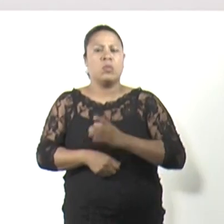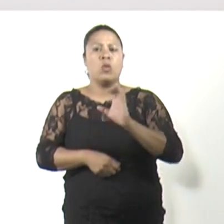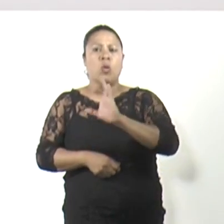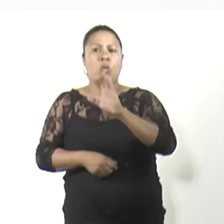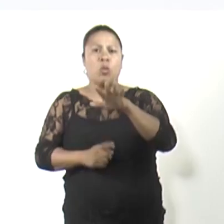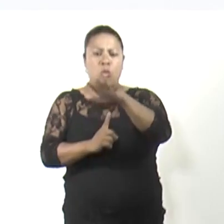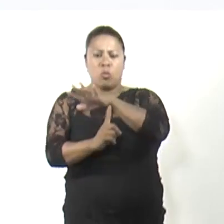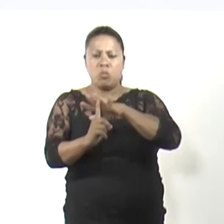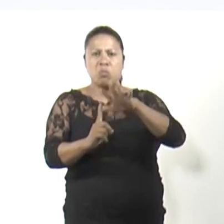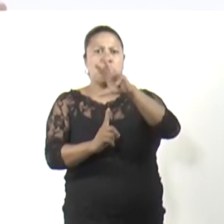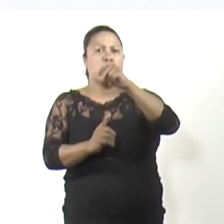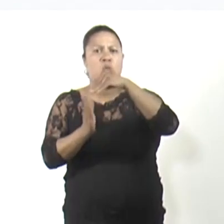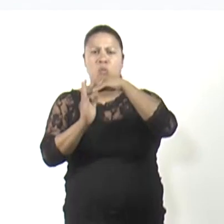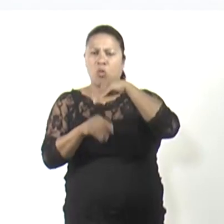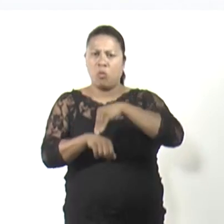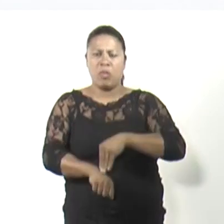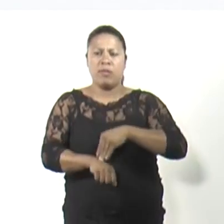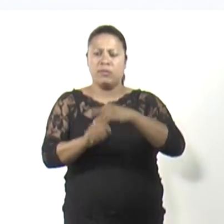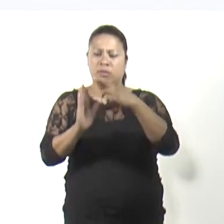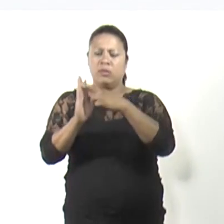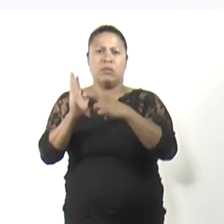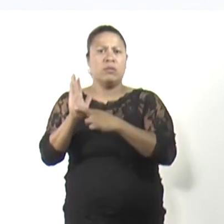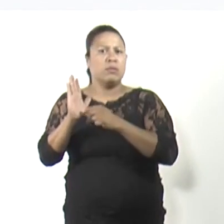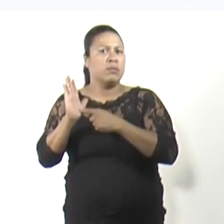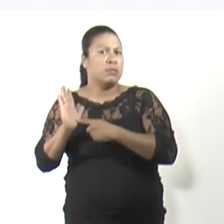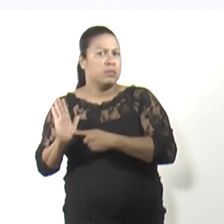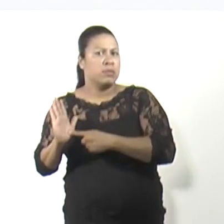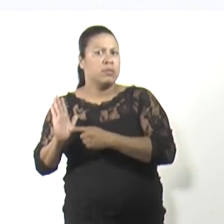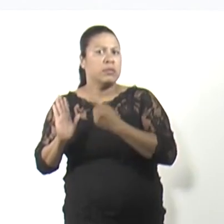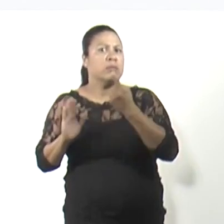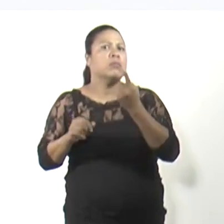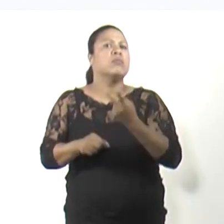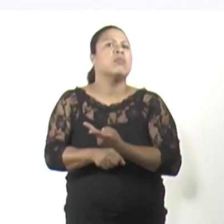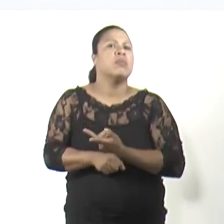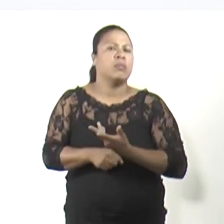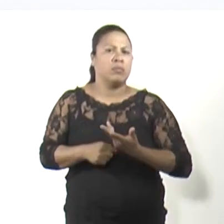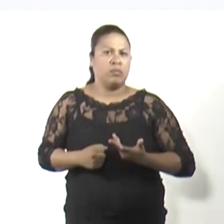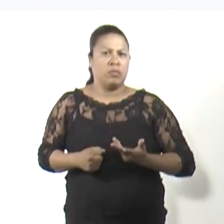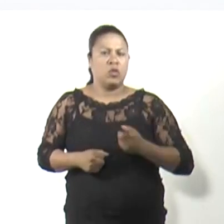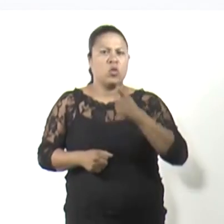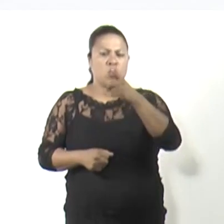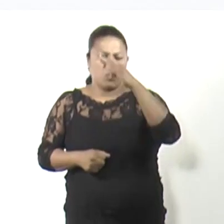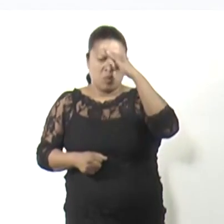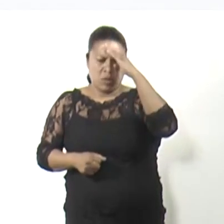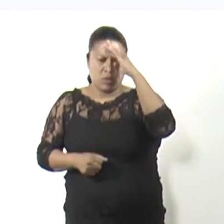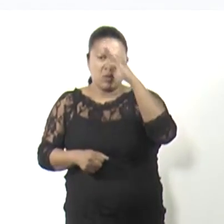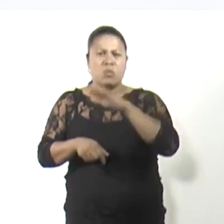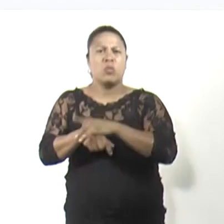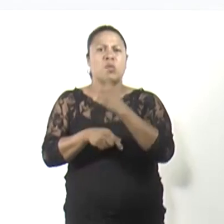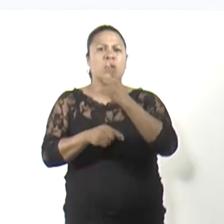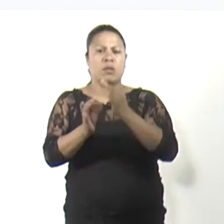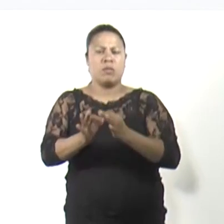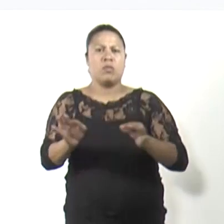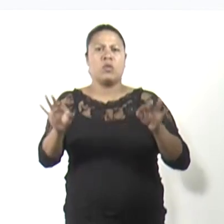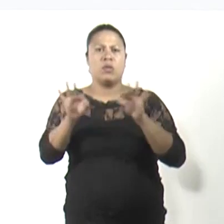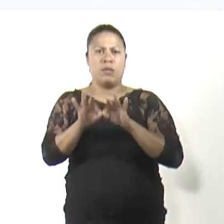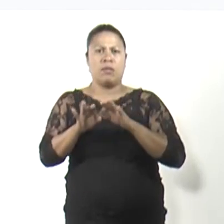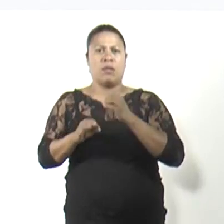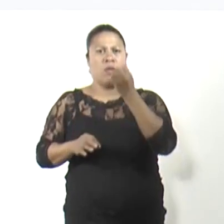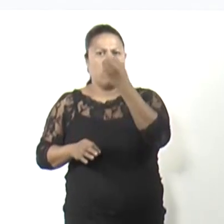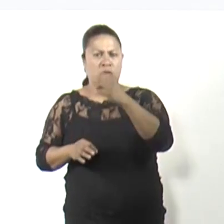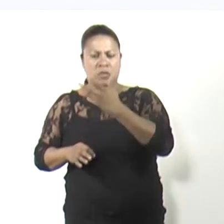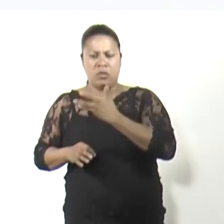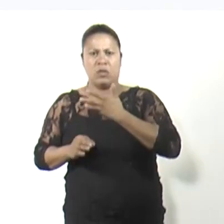localidad, aunque no estén escritas? ¿Por qué crees que es importante tener un